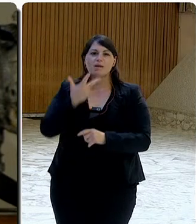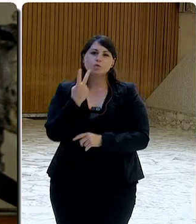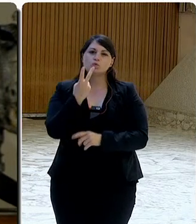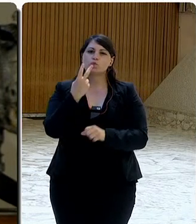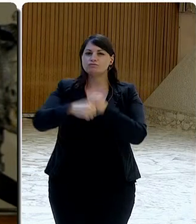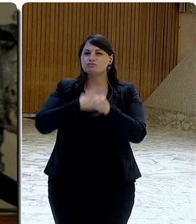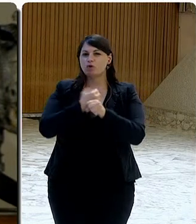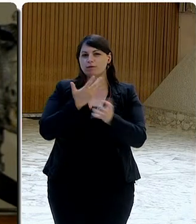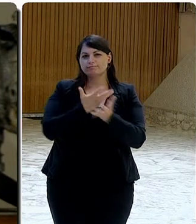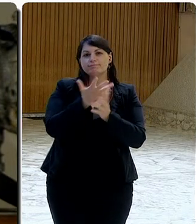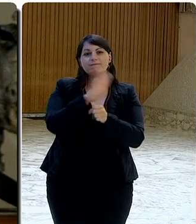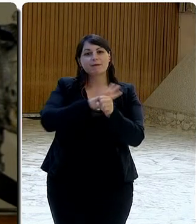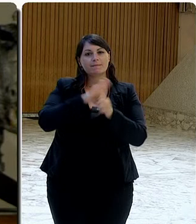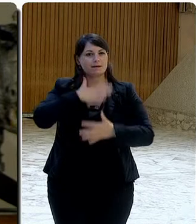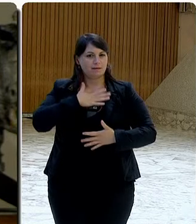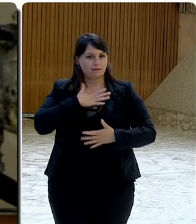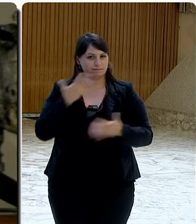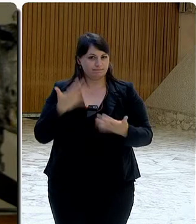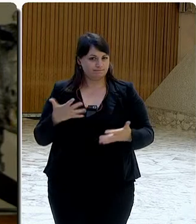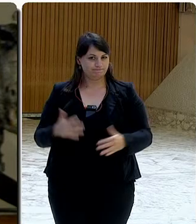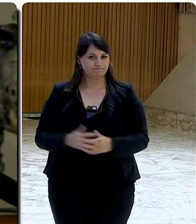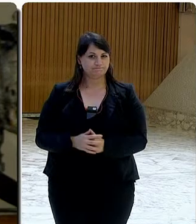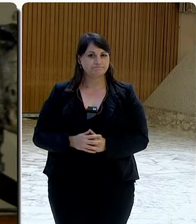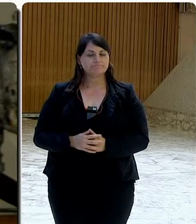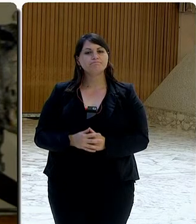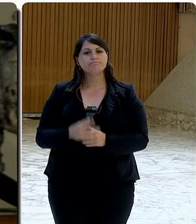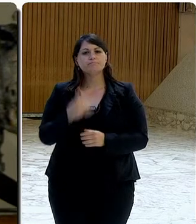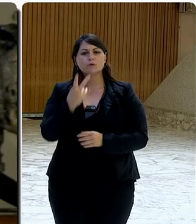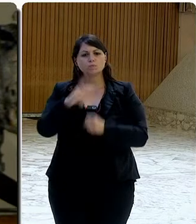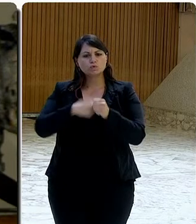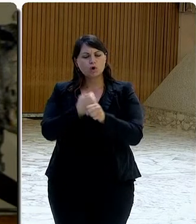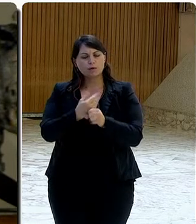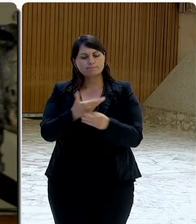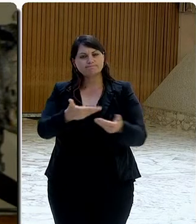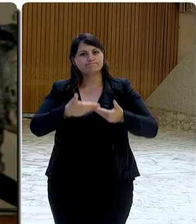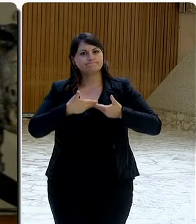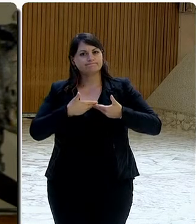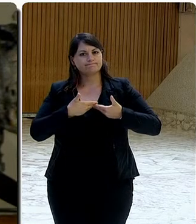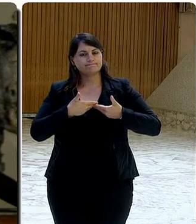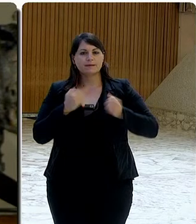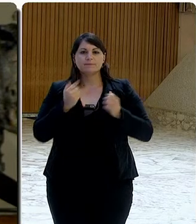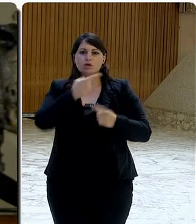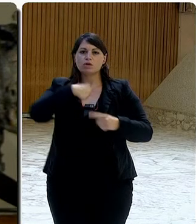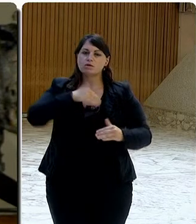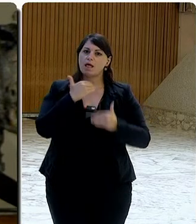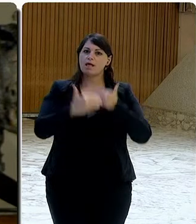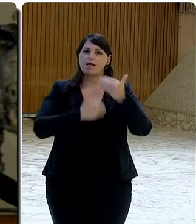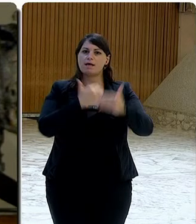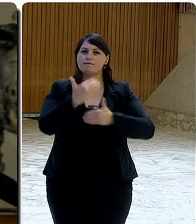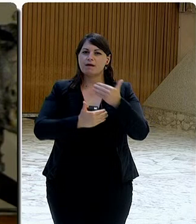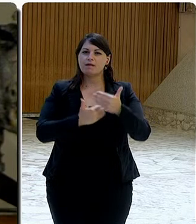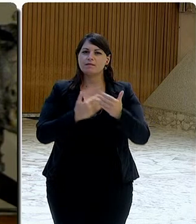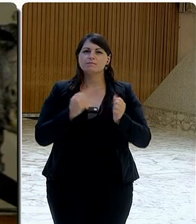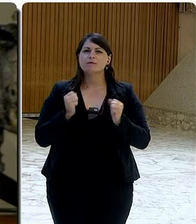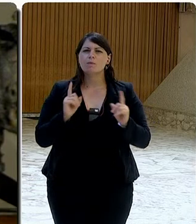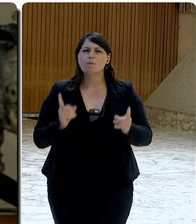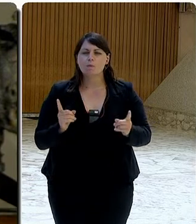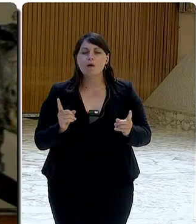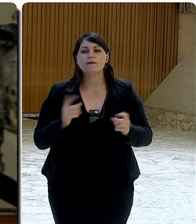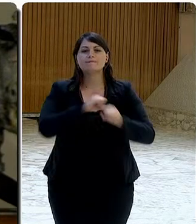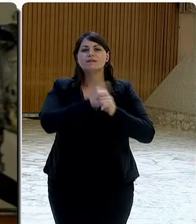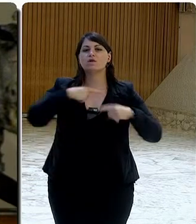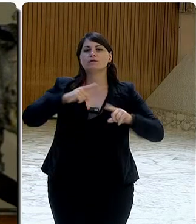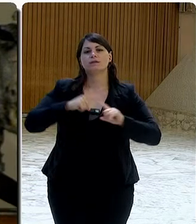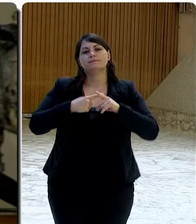nos ayudan a no decaer en nuestra misión de dar el testimonio de nuestra fe, aunque algunos de